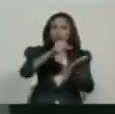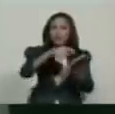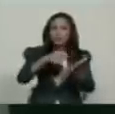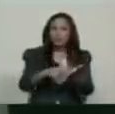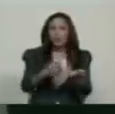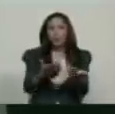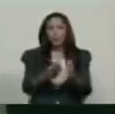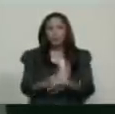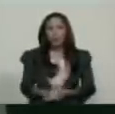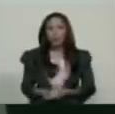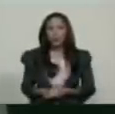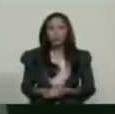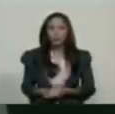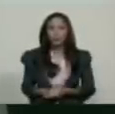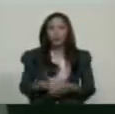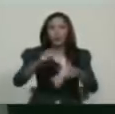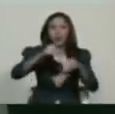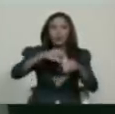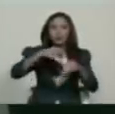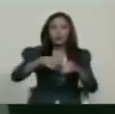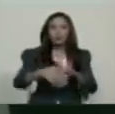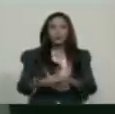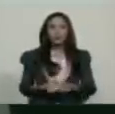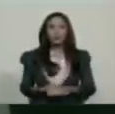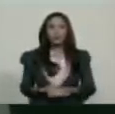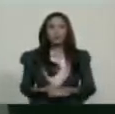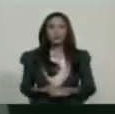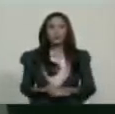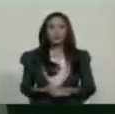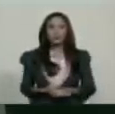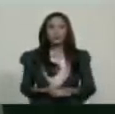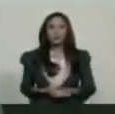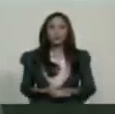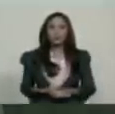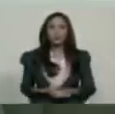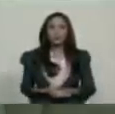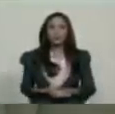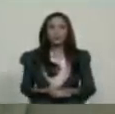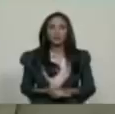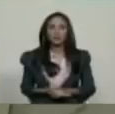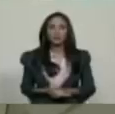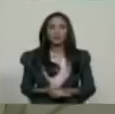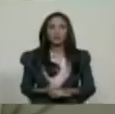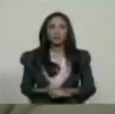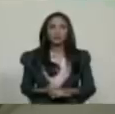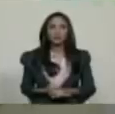Estamos sembrando nuestro alimento y estamos sembrando el petróleo. El